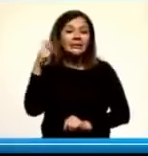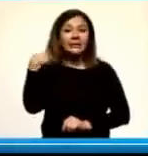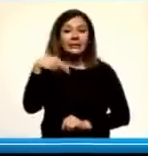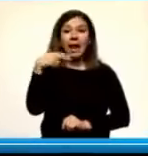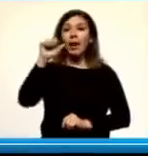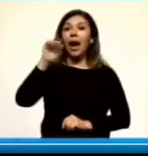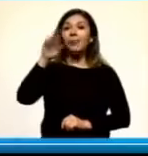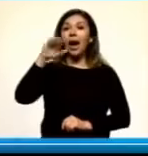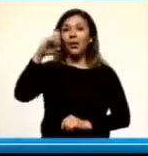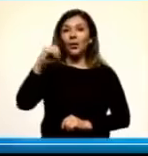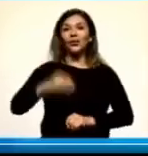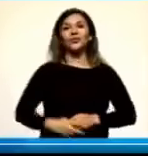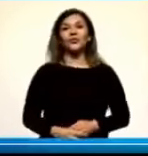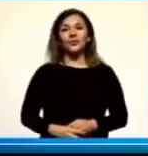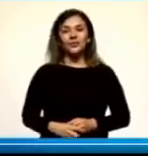ábaco.